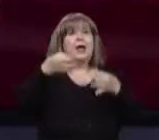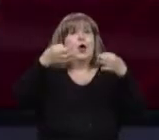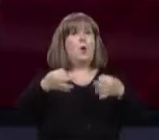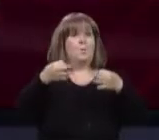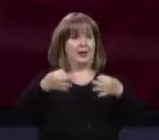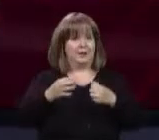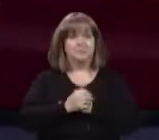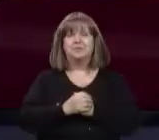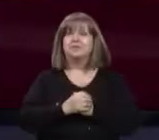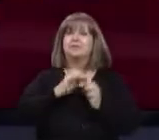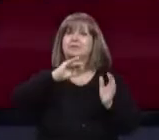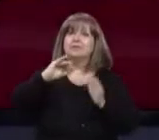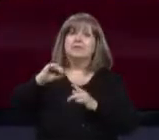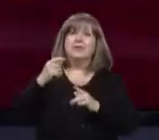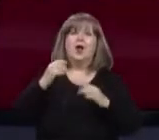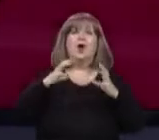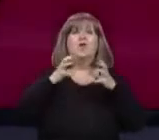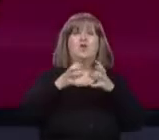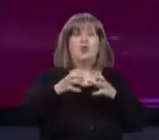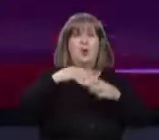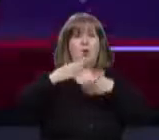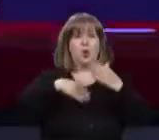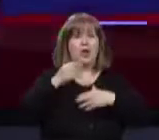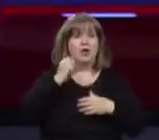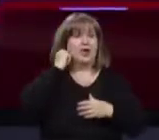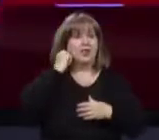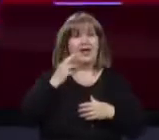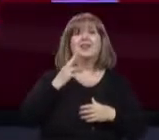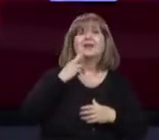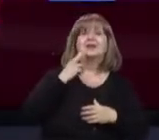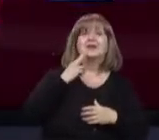Un jugador de fútbol de 19 años se encuentra internado en el hospital Lago